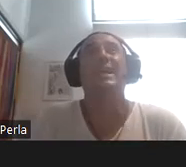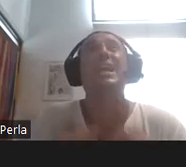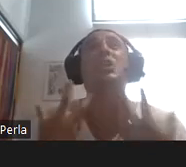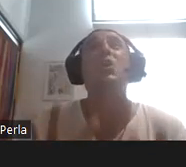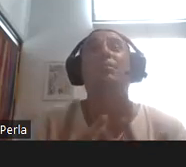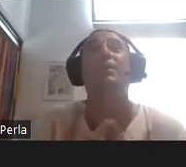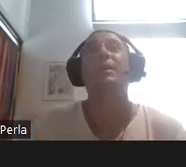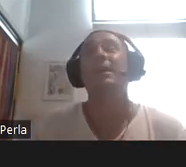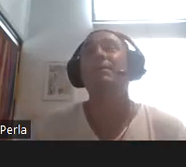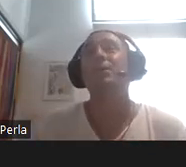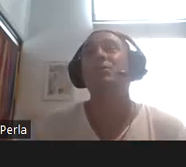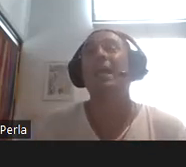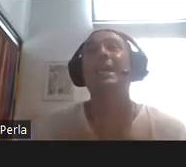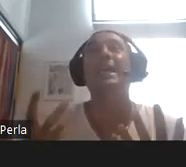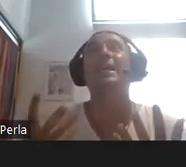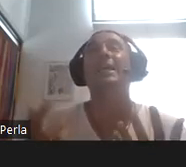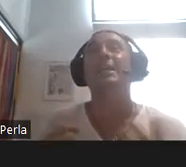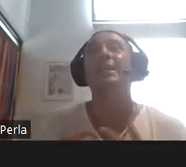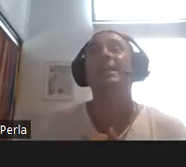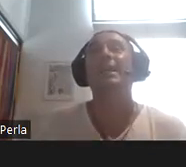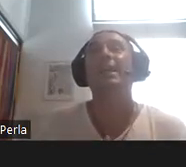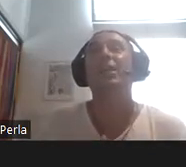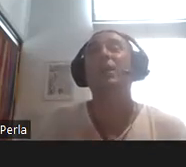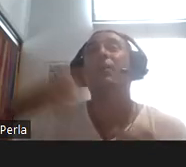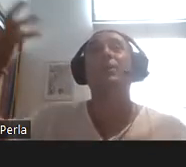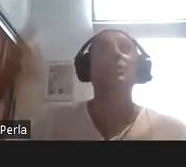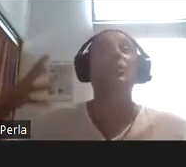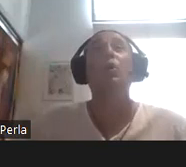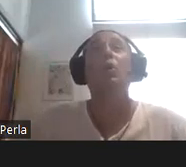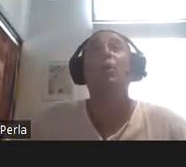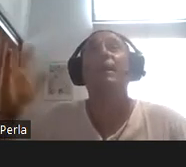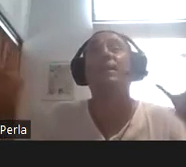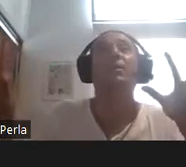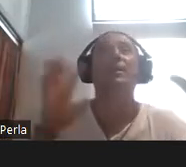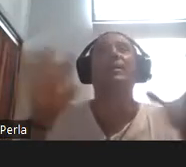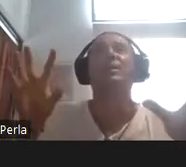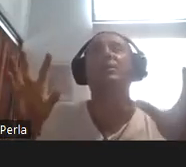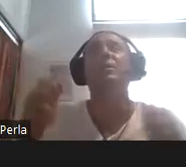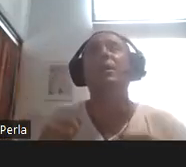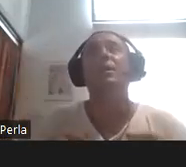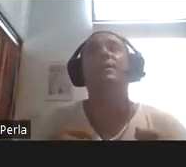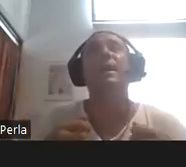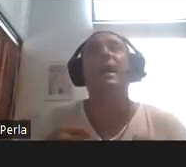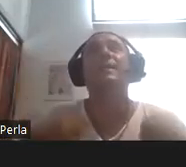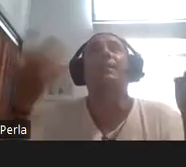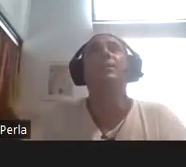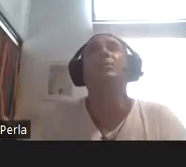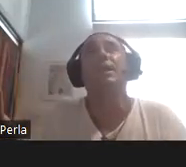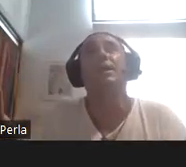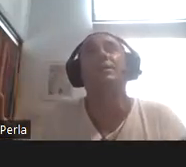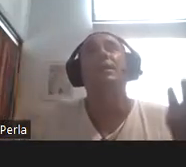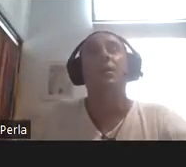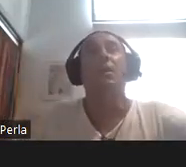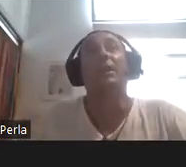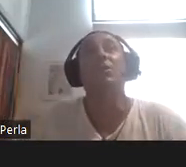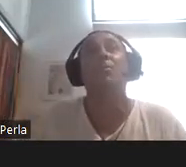Uno es enorme. Hemos hecho una guía y una evaluación de todos los países de lo que están haciendo y está al servicio de